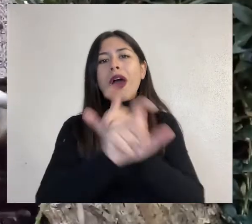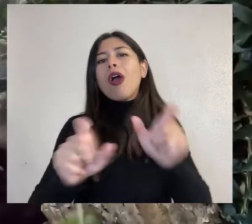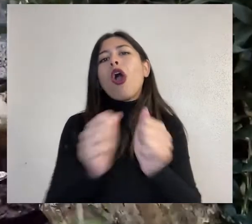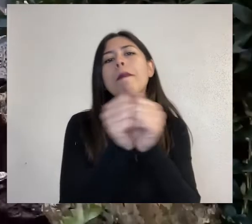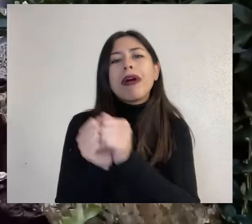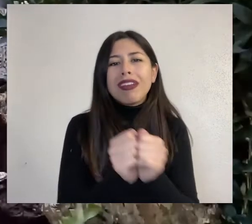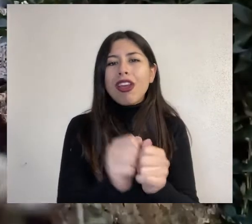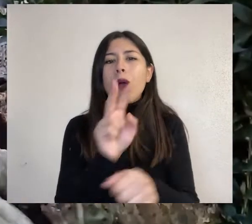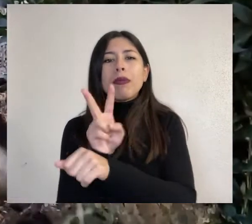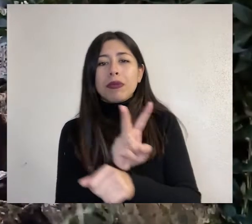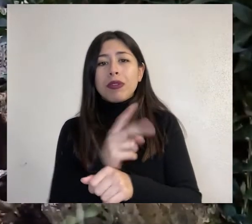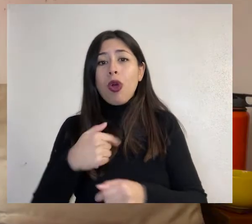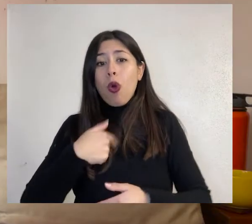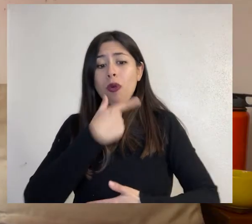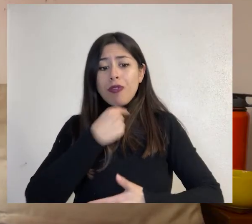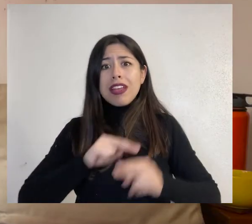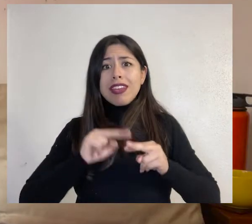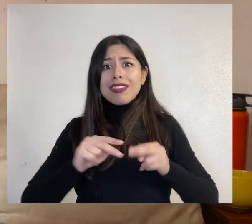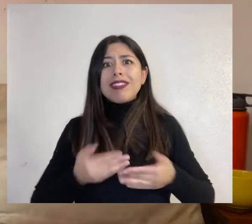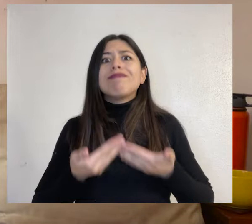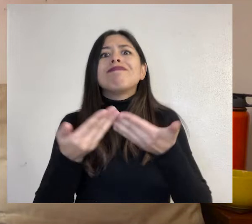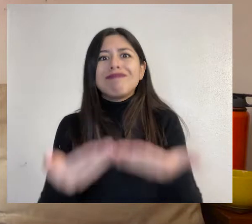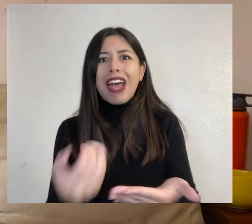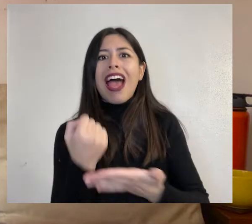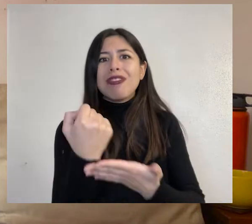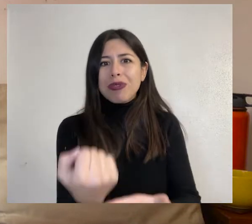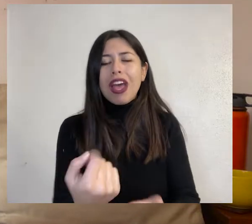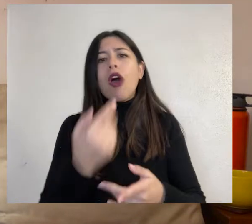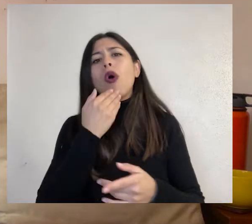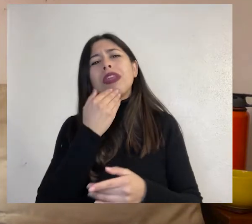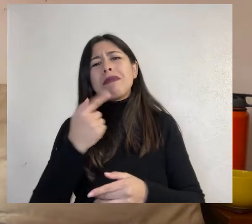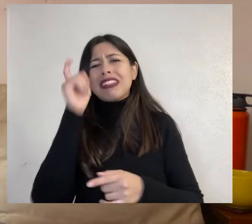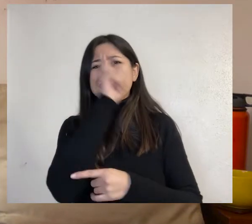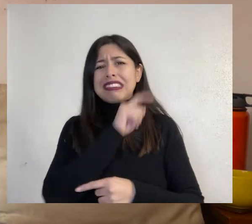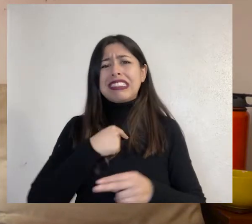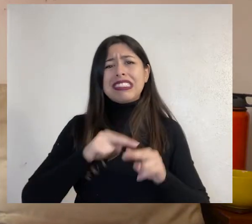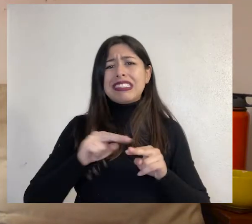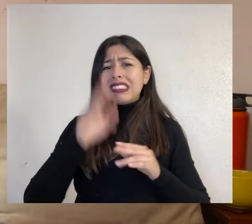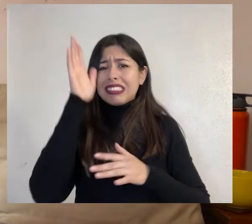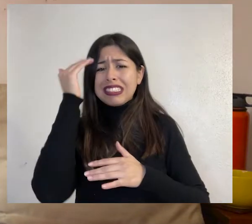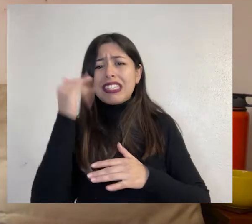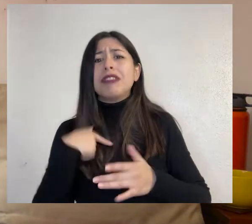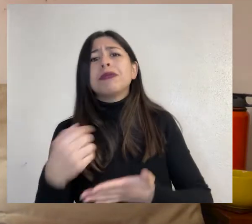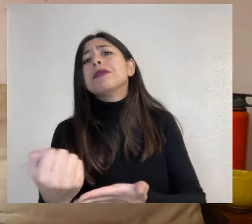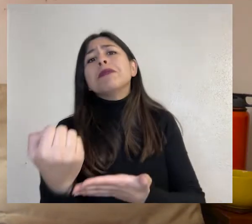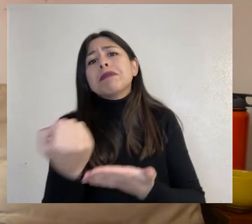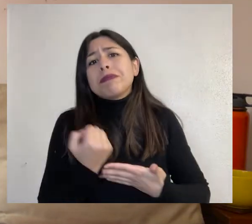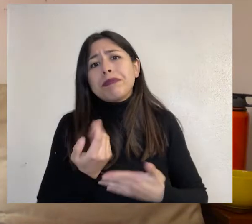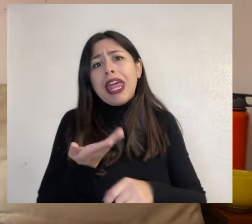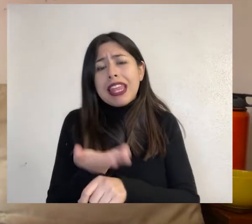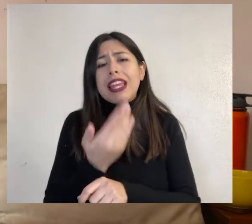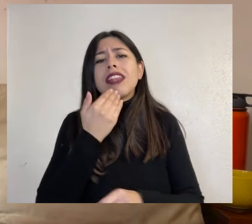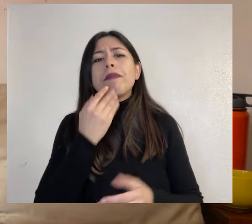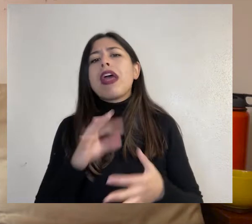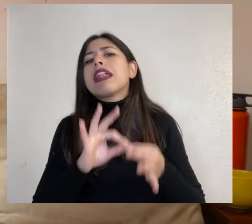profesores, ofrecer ayuda en lo que para ti sea fácil o pedir ayuda en lo que se te haga difícil. También puedes pedir las disculpas pendientes,